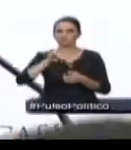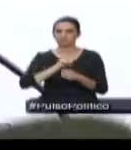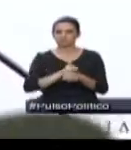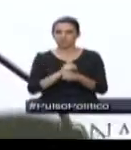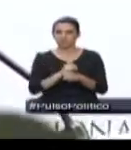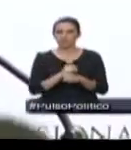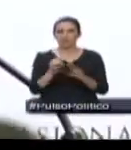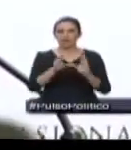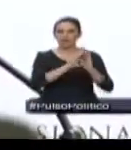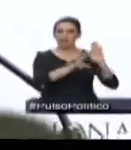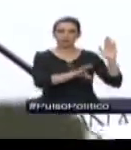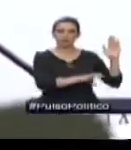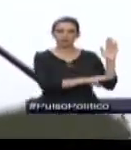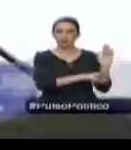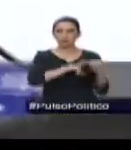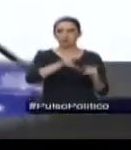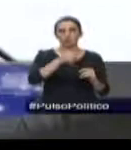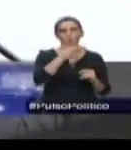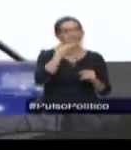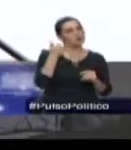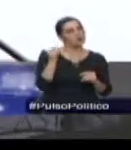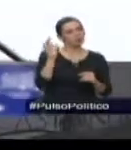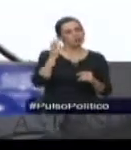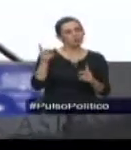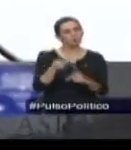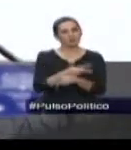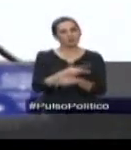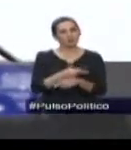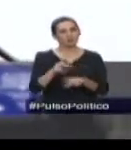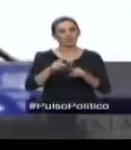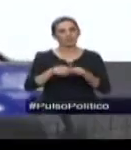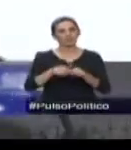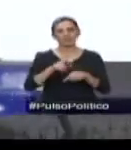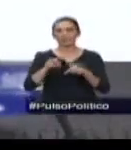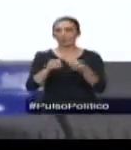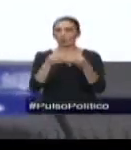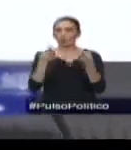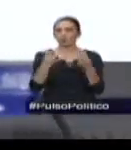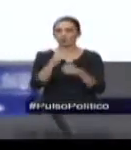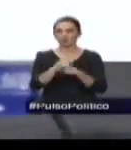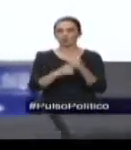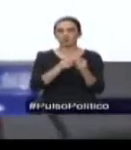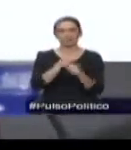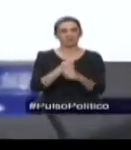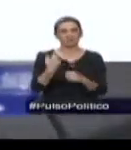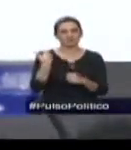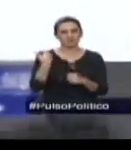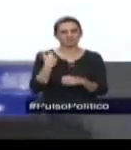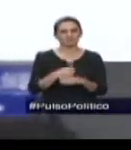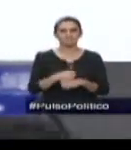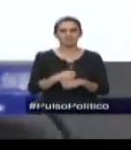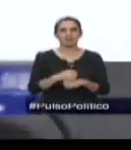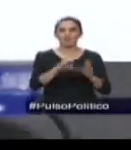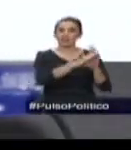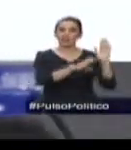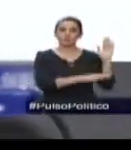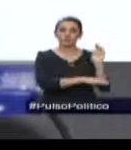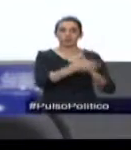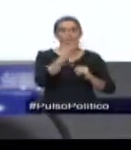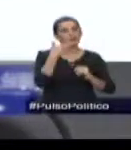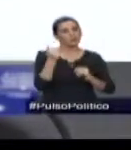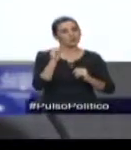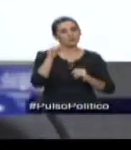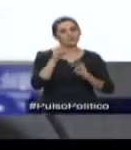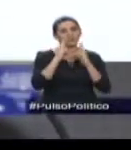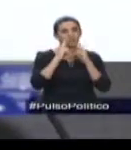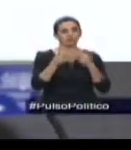constitución no es ni mejor ni peor dependiendo de los años de duración la constitución es mejor si es que responde a